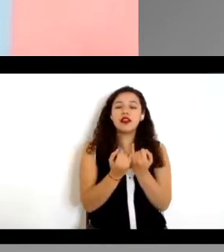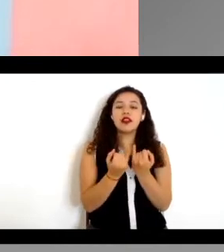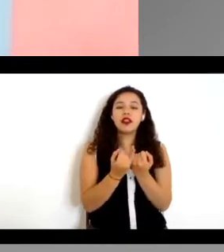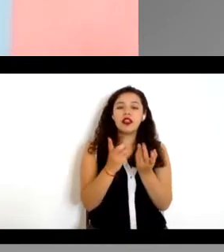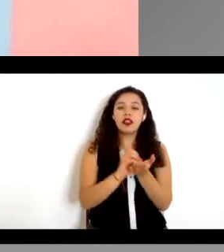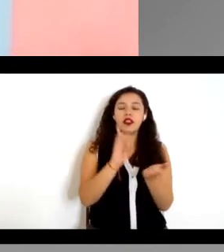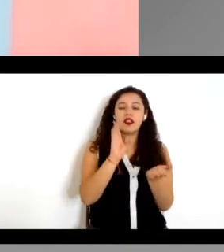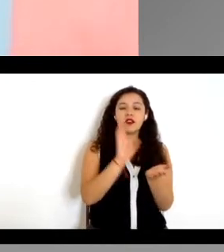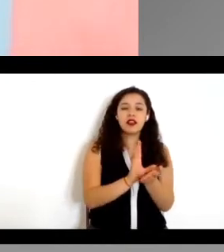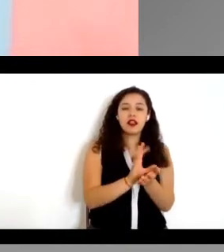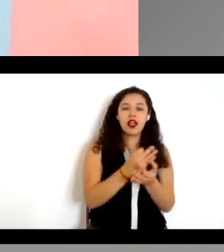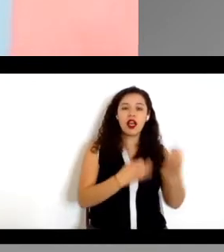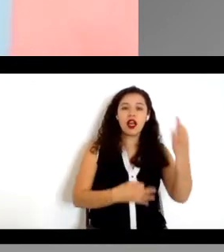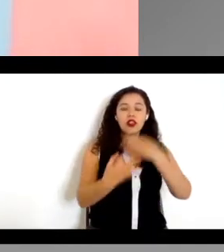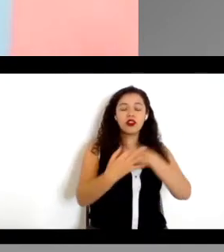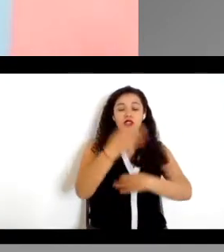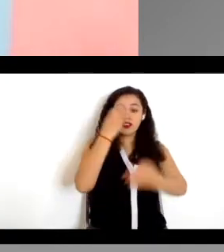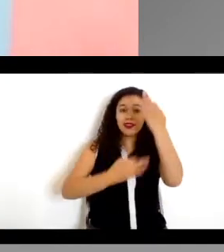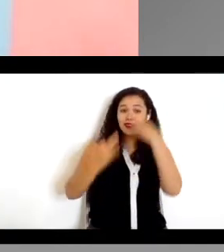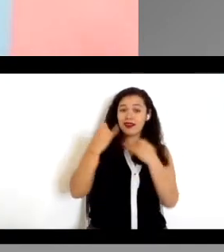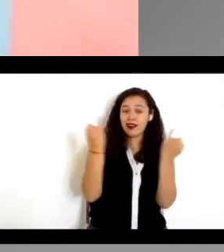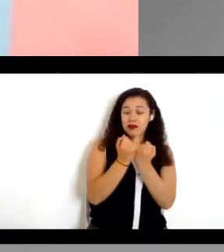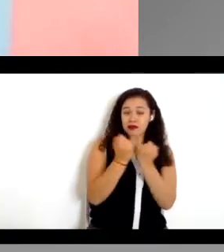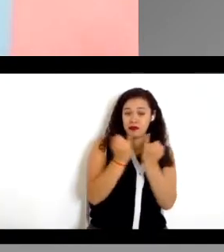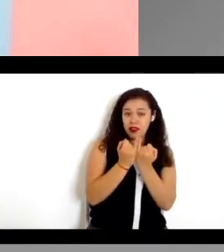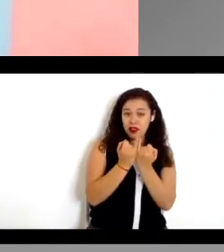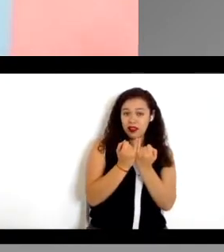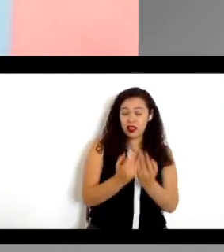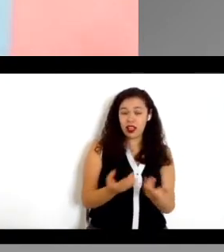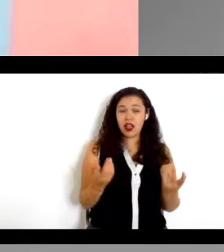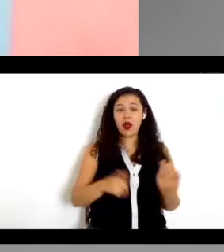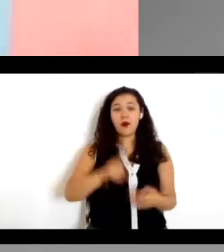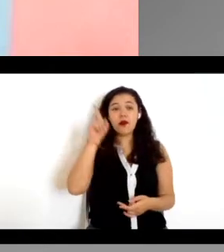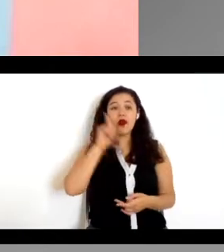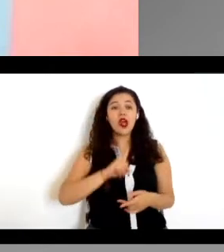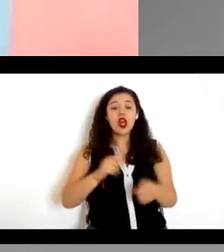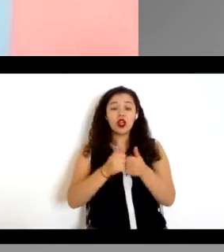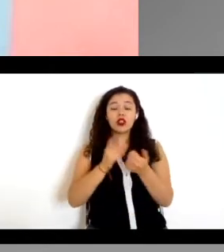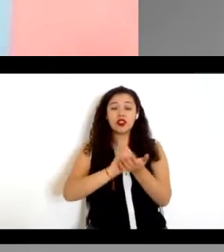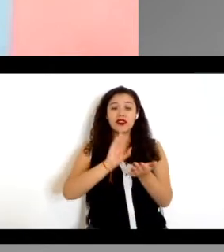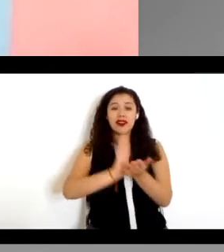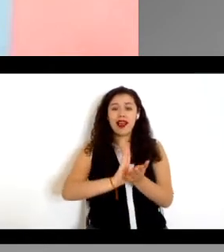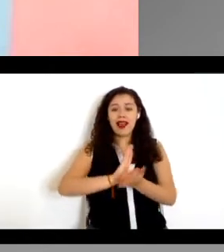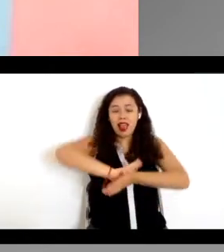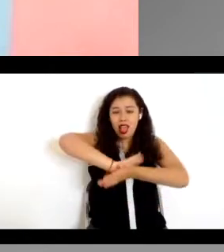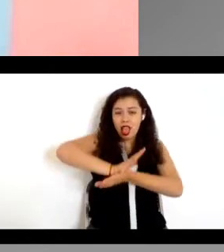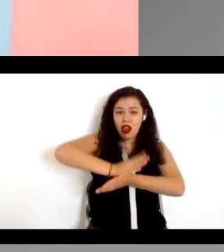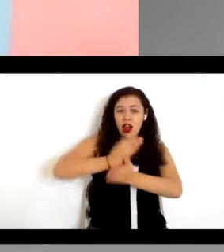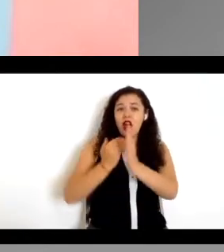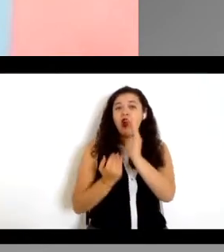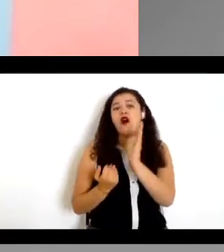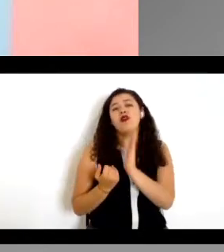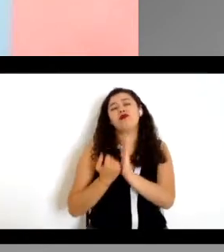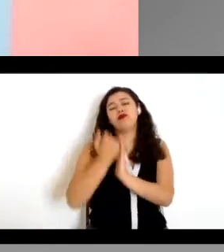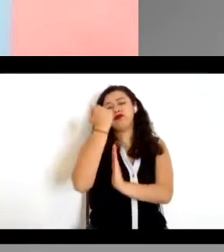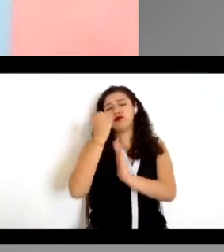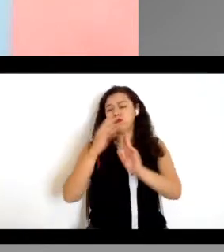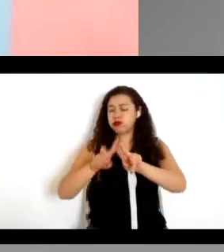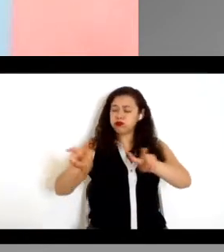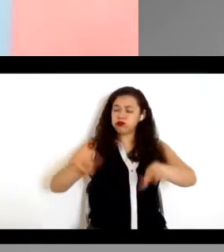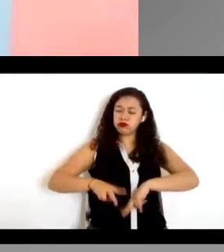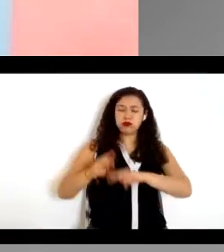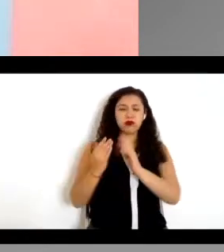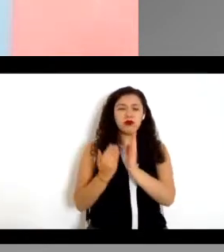igual a todas. Las mujeres con discapacidad son altamente discriminadas, son altamente vulneradas, pero también son